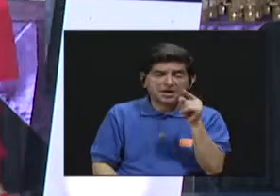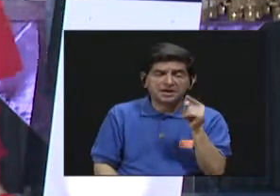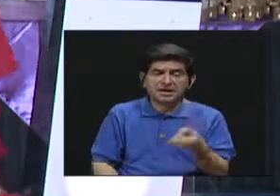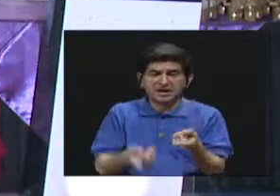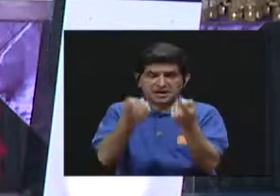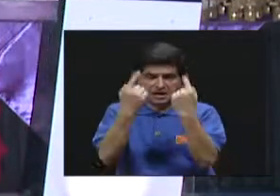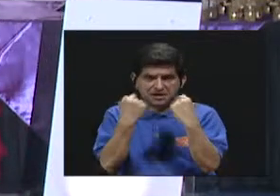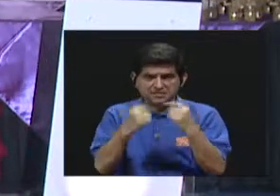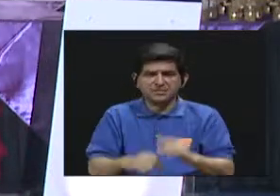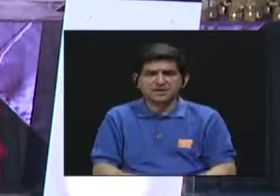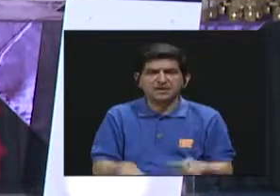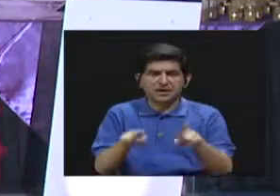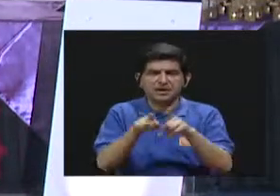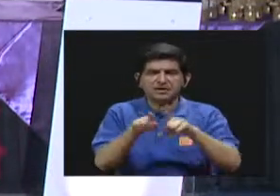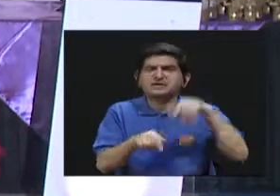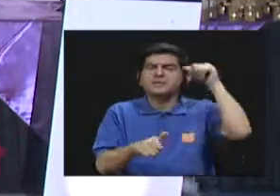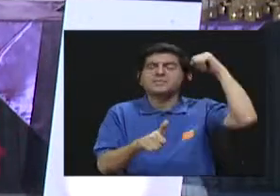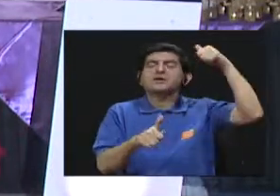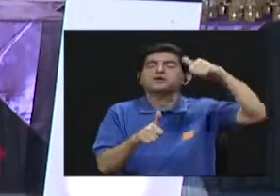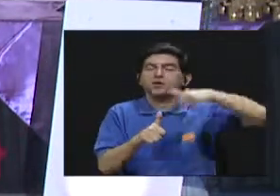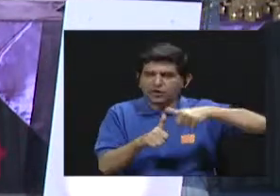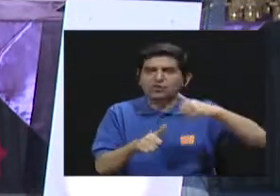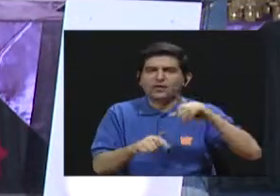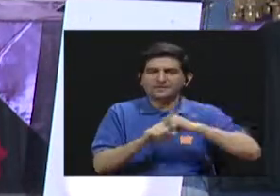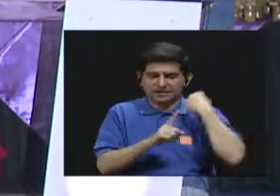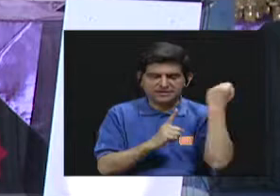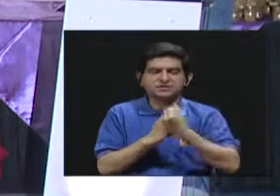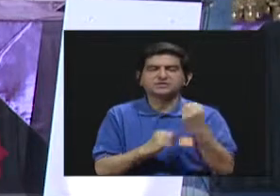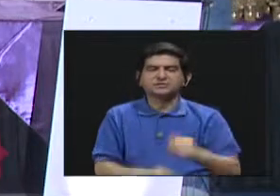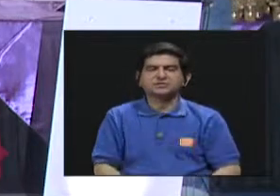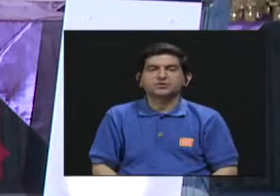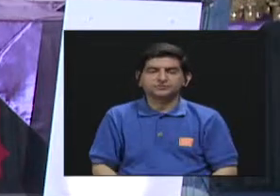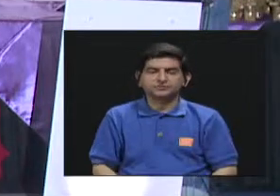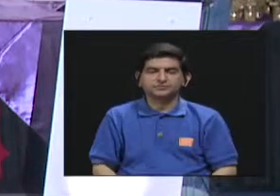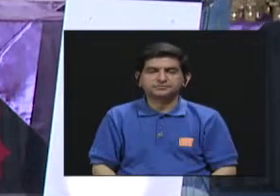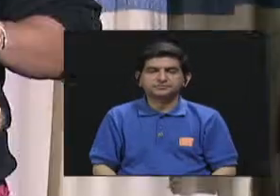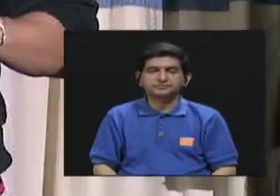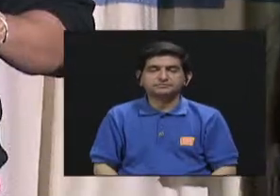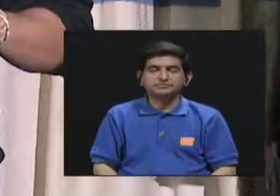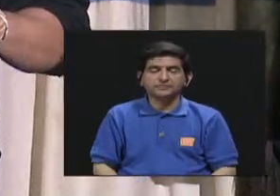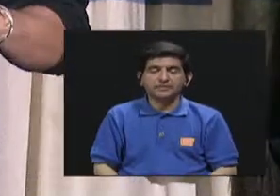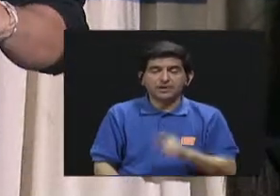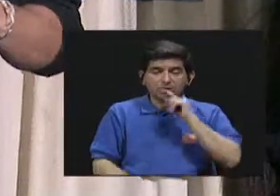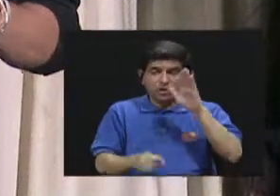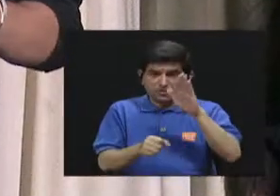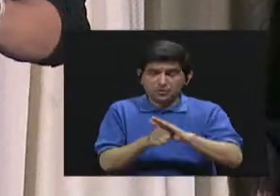nos dé una no pequeña cachetadita así, nos claro, recuerde y los retratos. Las obreras me hicieron